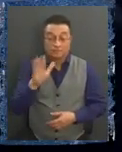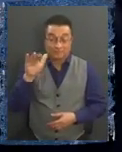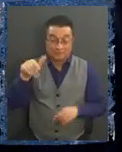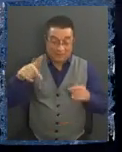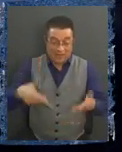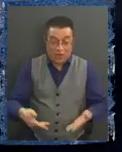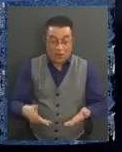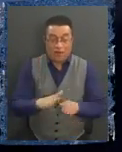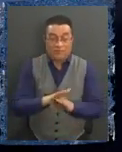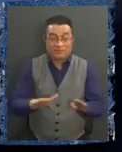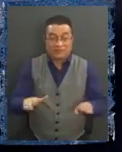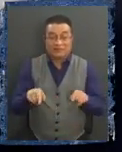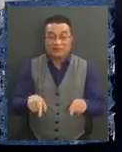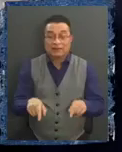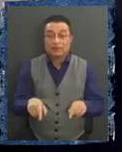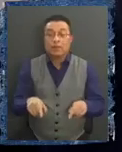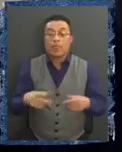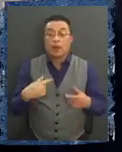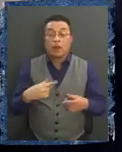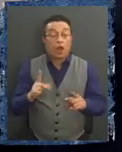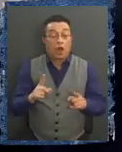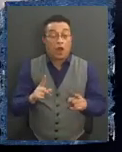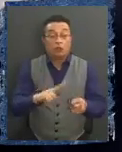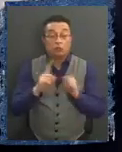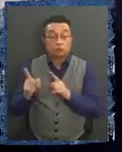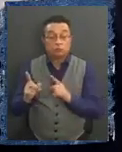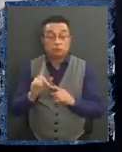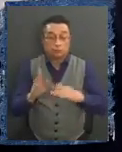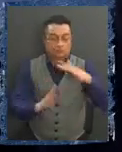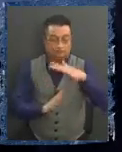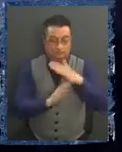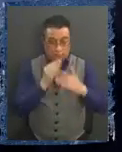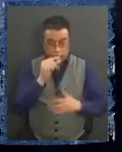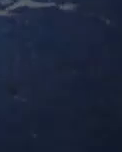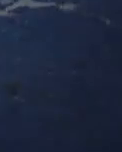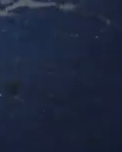este capítulo. Ah, no, vamos a ir a una tanda comercial y ya regresamos.